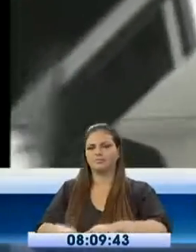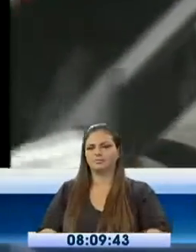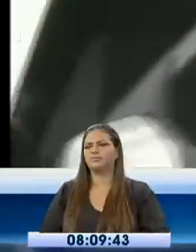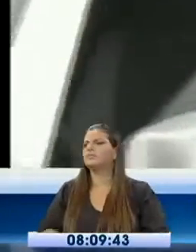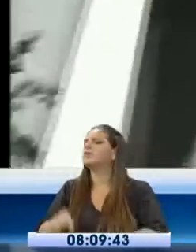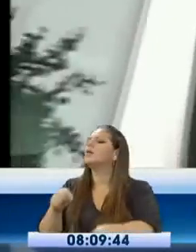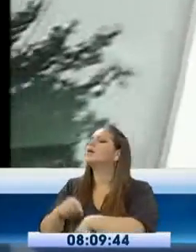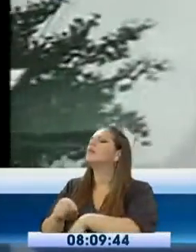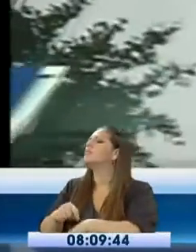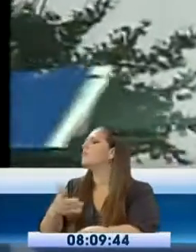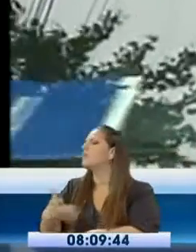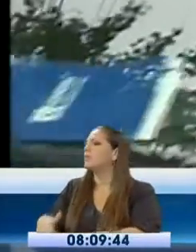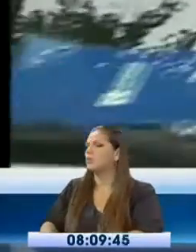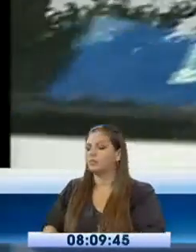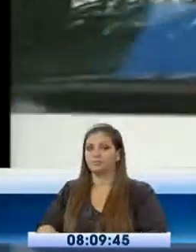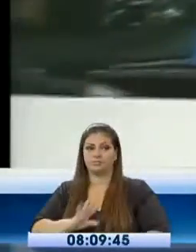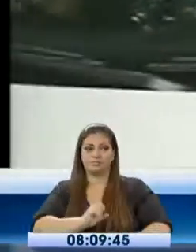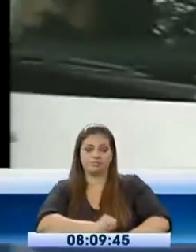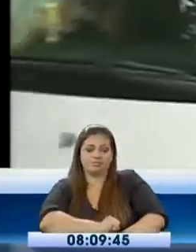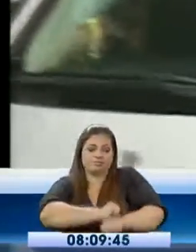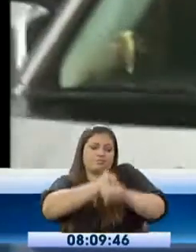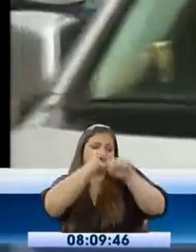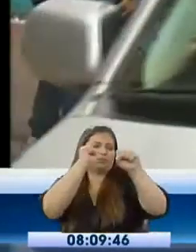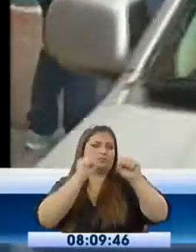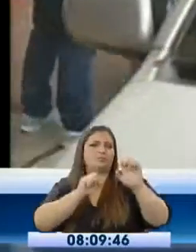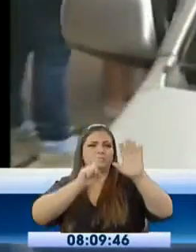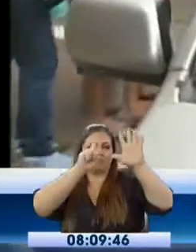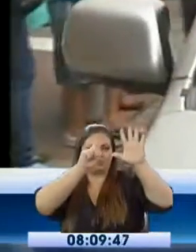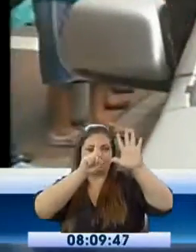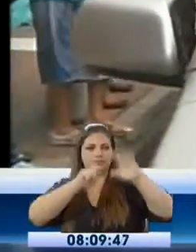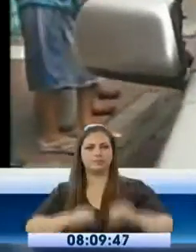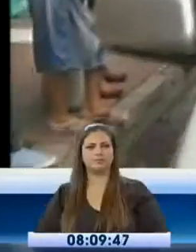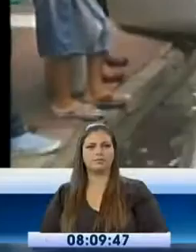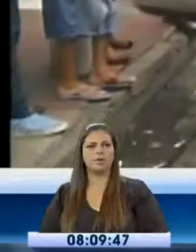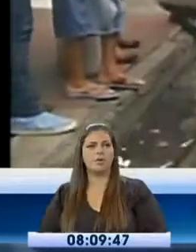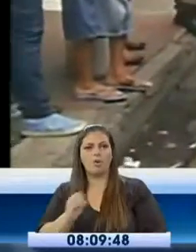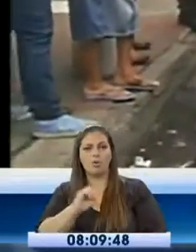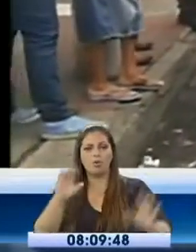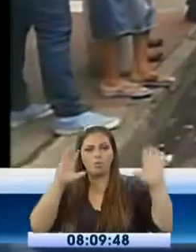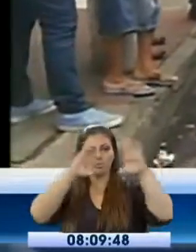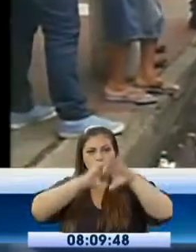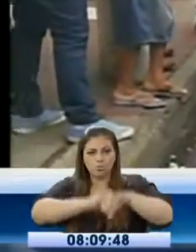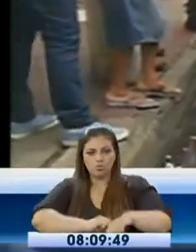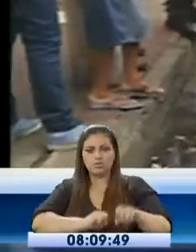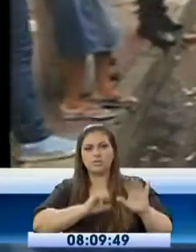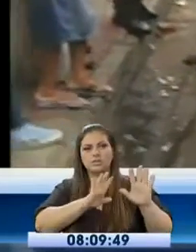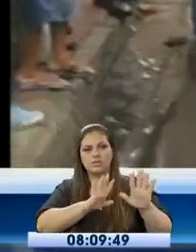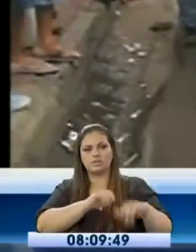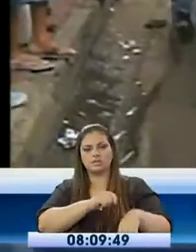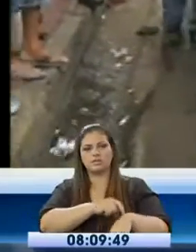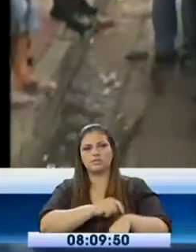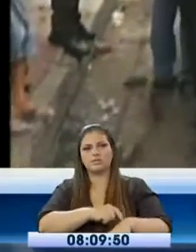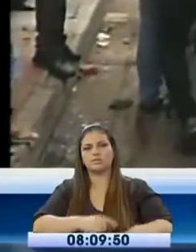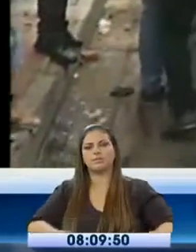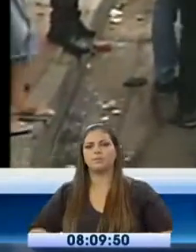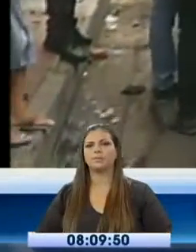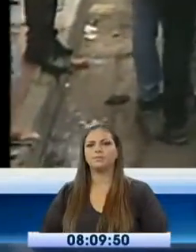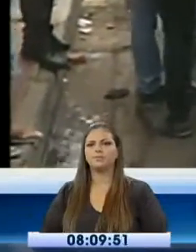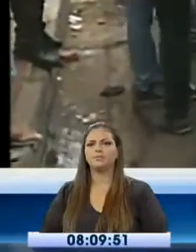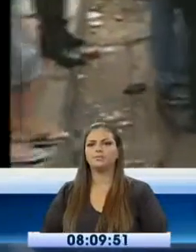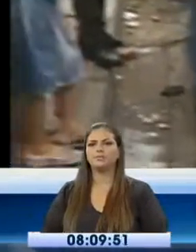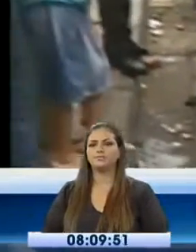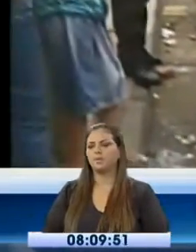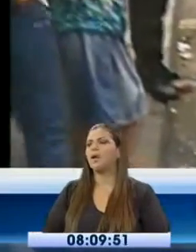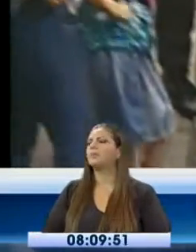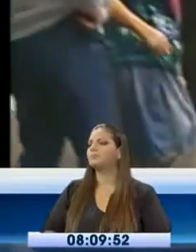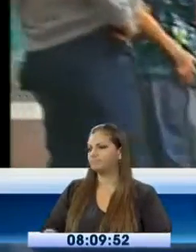la madrugada, que comienzan a las 6 de la mañana, igualmente horarios de la noche, a las 10 de la noche. Perfecto. Sin embargo, ustedes como